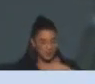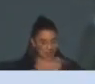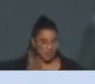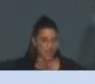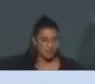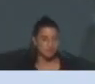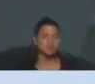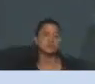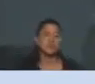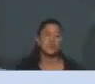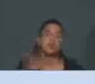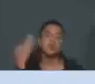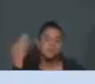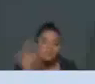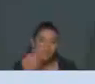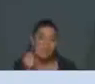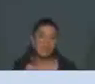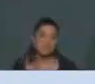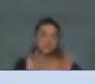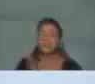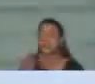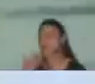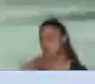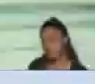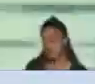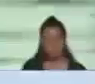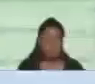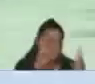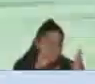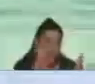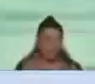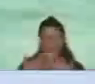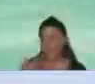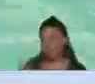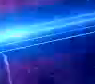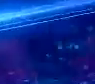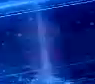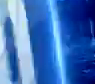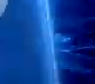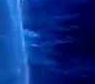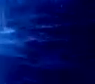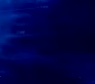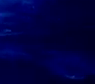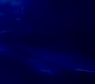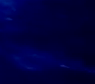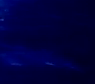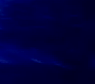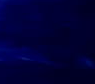cuestiones, especialmente internacionales. Muchísimas gracias. Suerte, ¿eh? Muchas gracias.